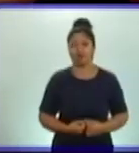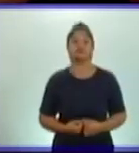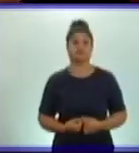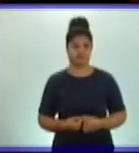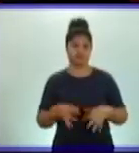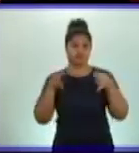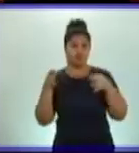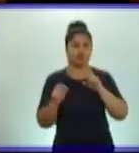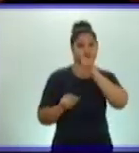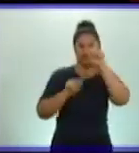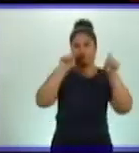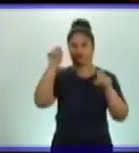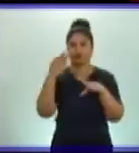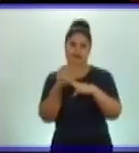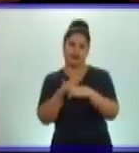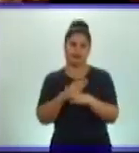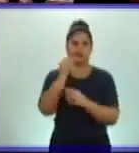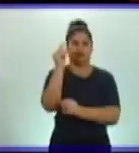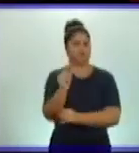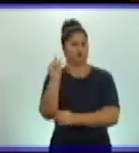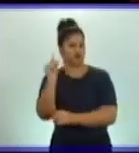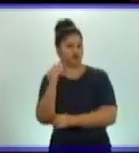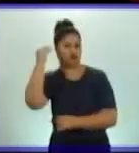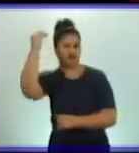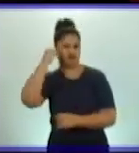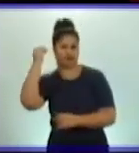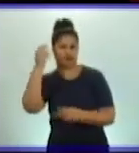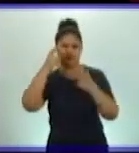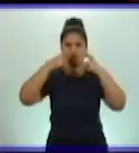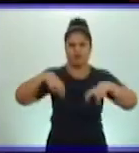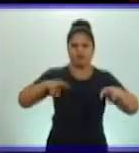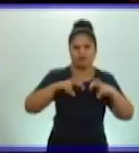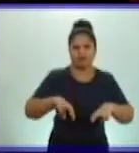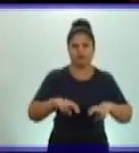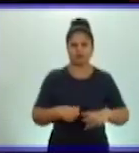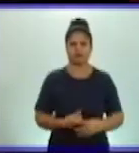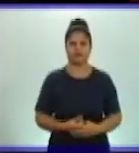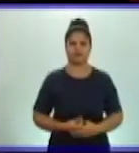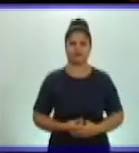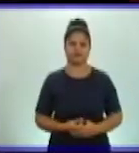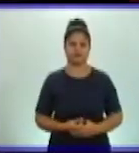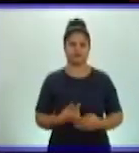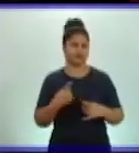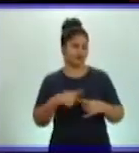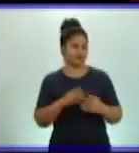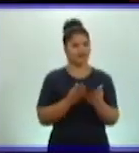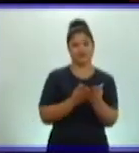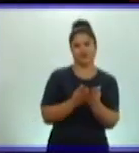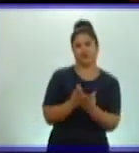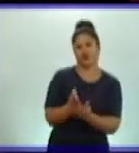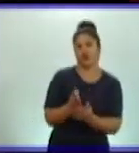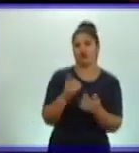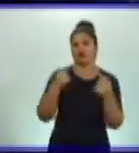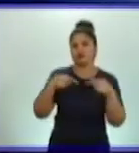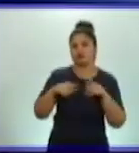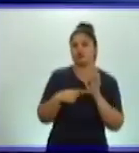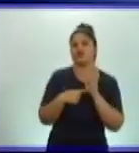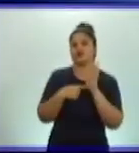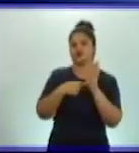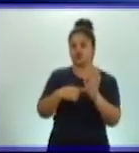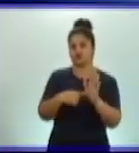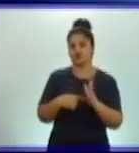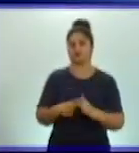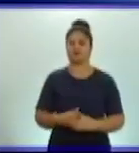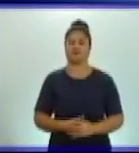más en la vida, se va cultivando más en la vida, este potencial aumenta. Pero vamos a seguir con estos consejos indispensables. Y